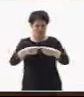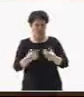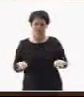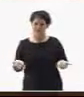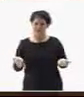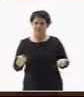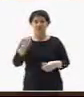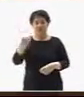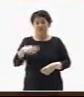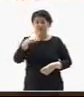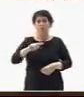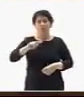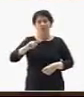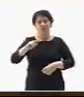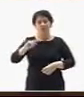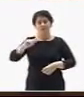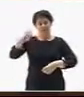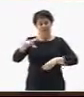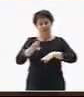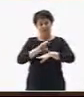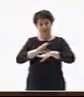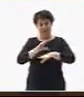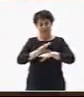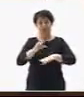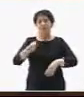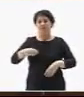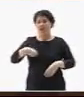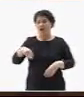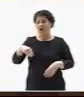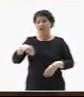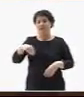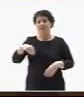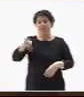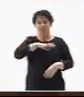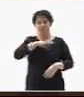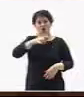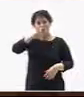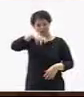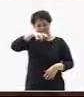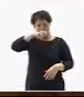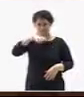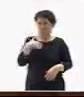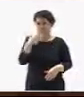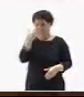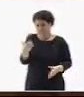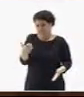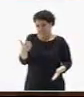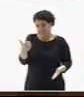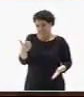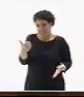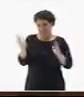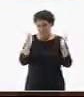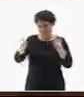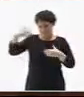Barragán. Oye, todos mis respetos, pero la verdad que una persona que no subo siquiera a gestionar la